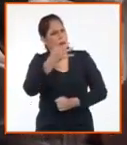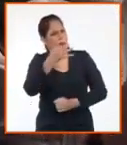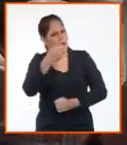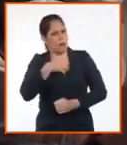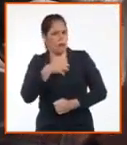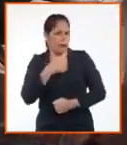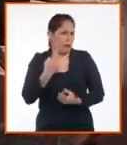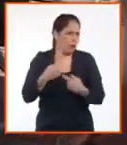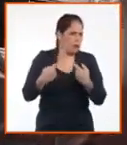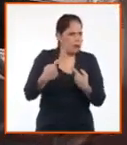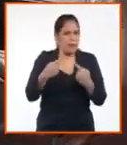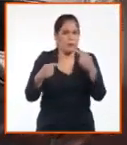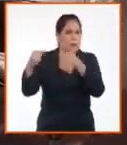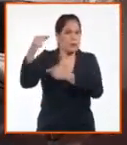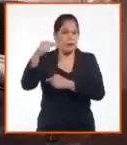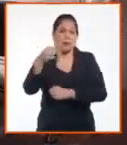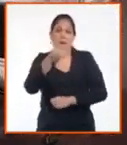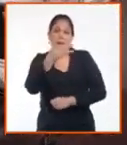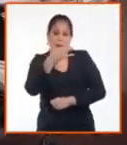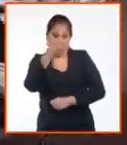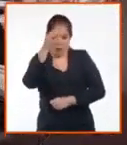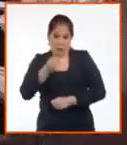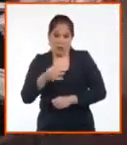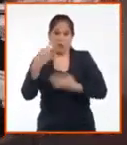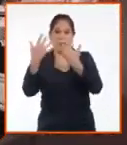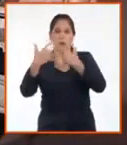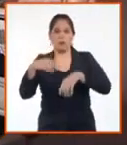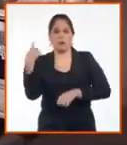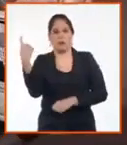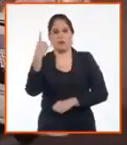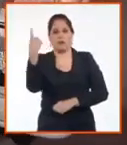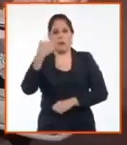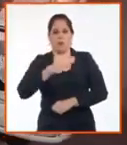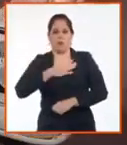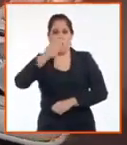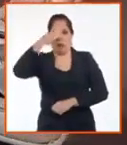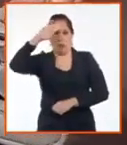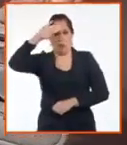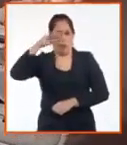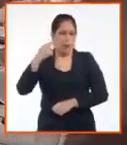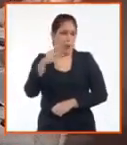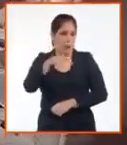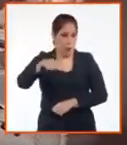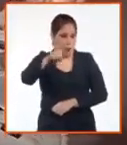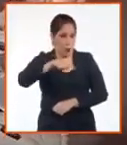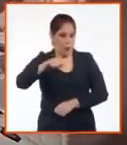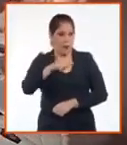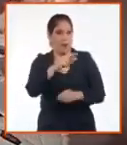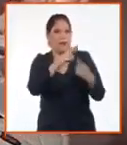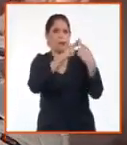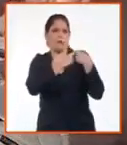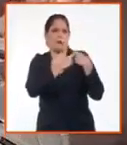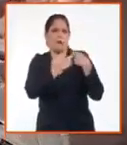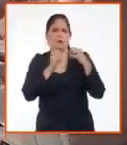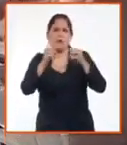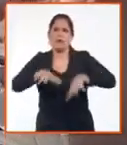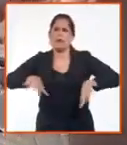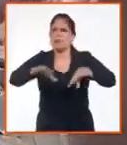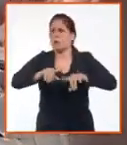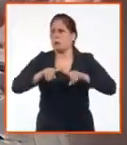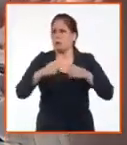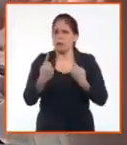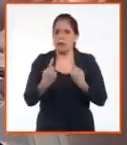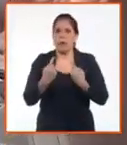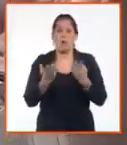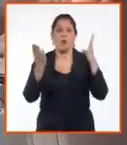especialmente con los medicamentos de producción nacional de los cuales ustedes son los responsables porque el desabastecimiento